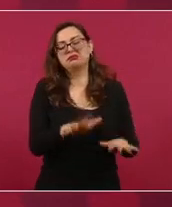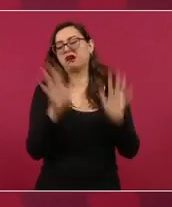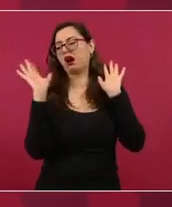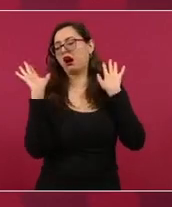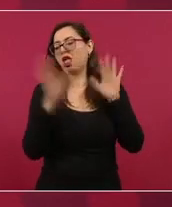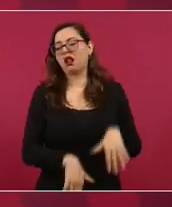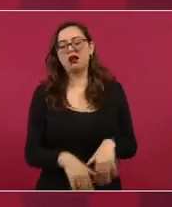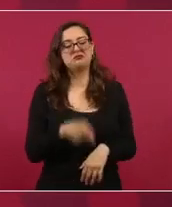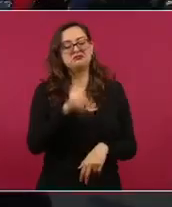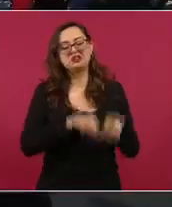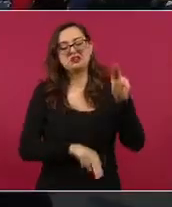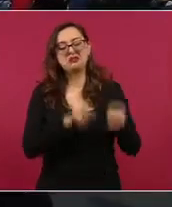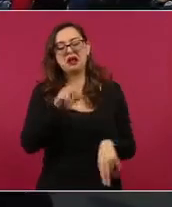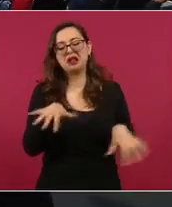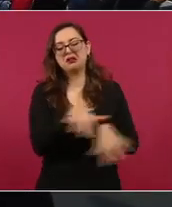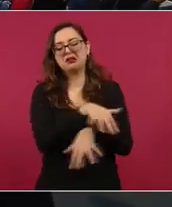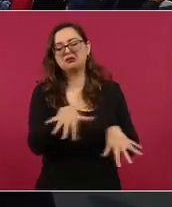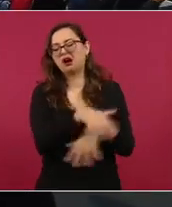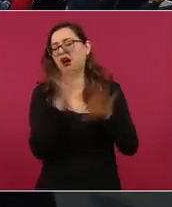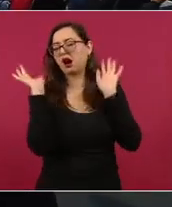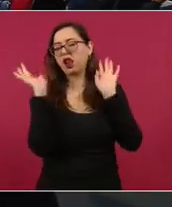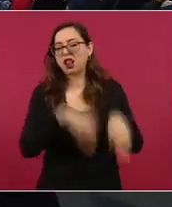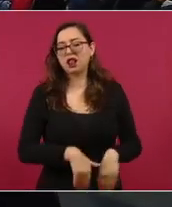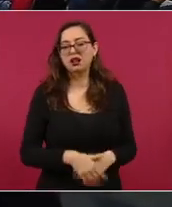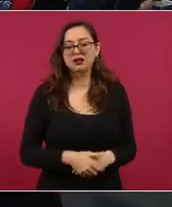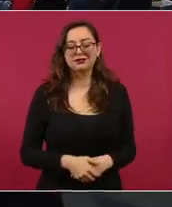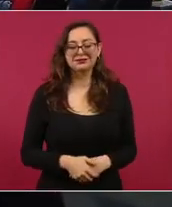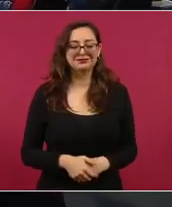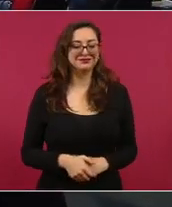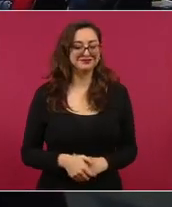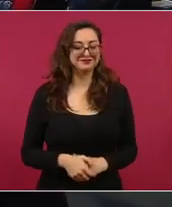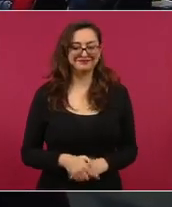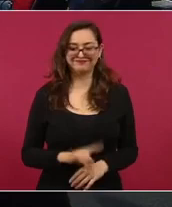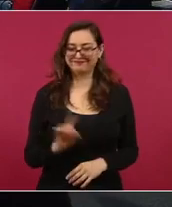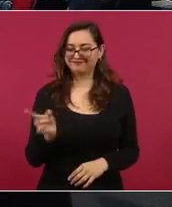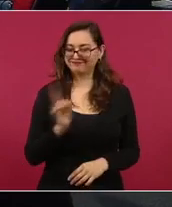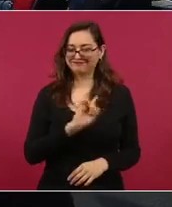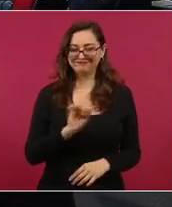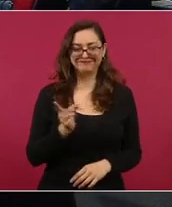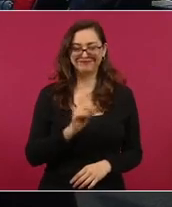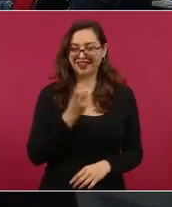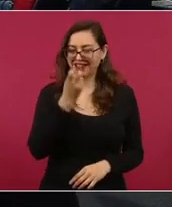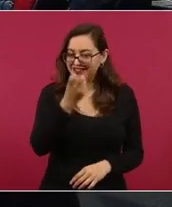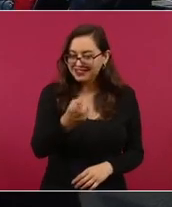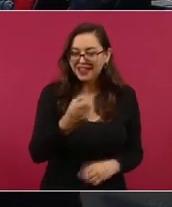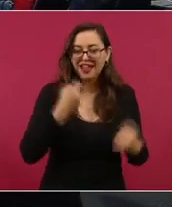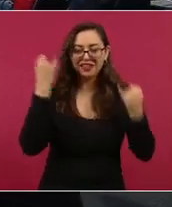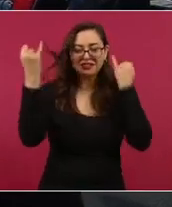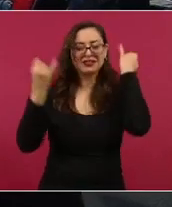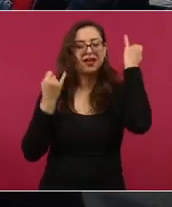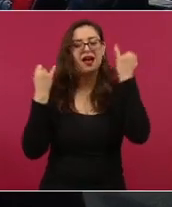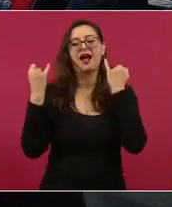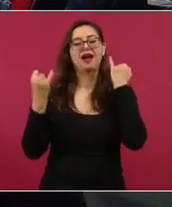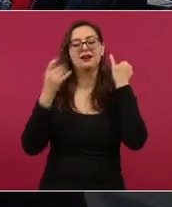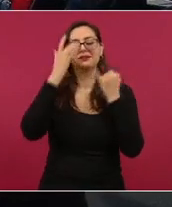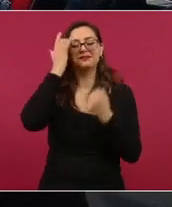relativo, porque no lleva mucho tiempo. En